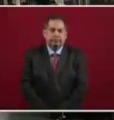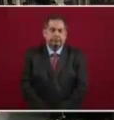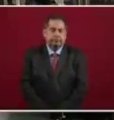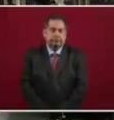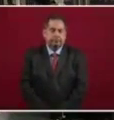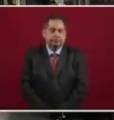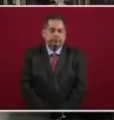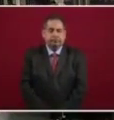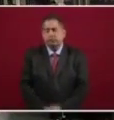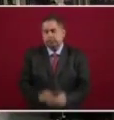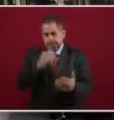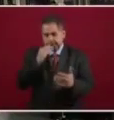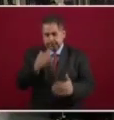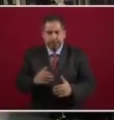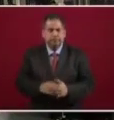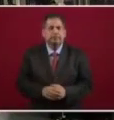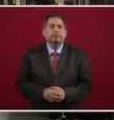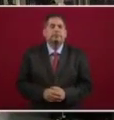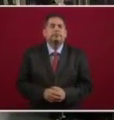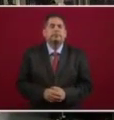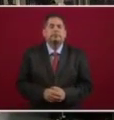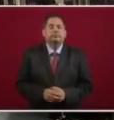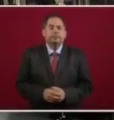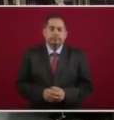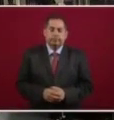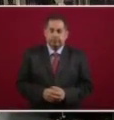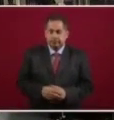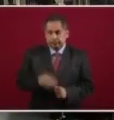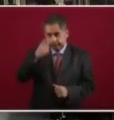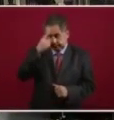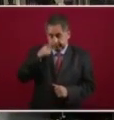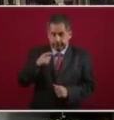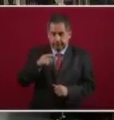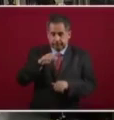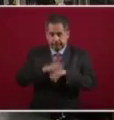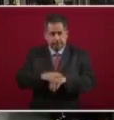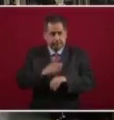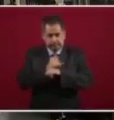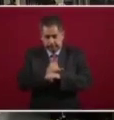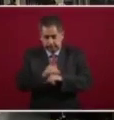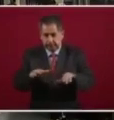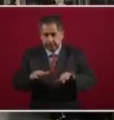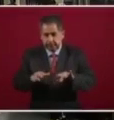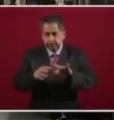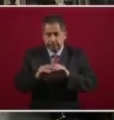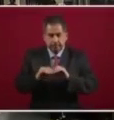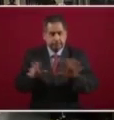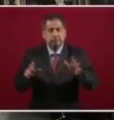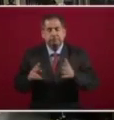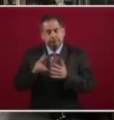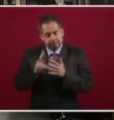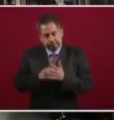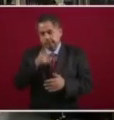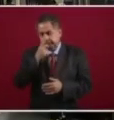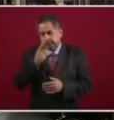Muy bien, pues miren, para tener más información, insisto,